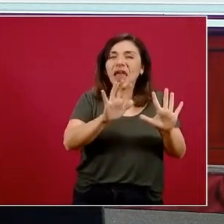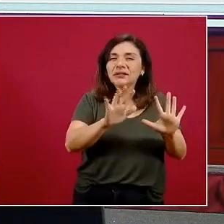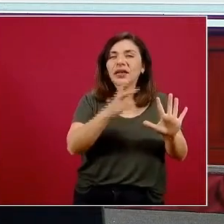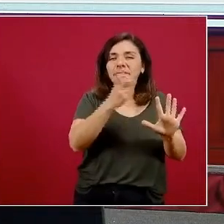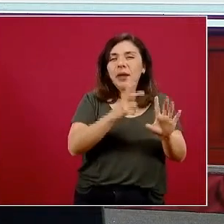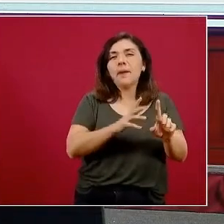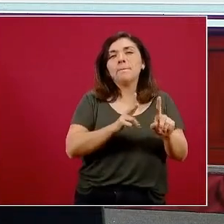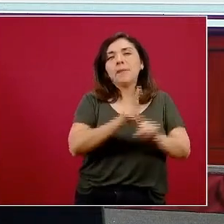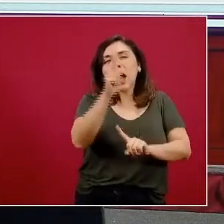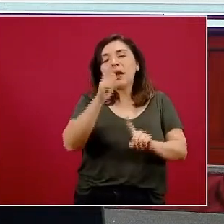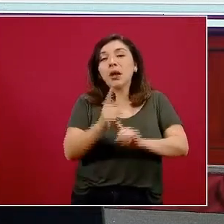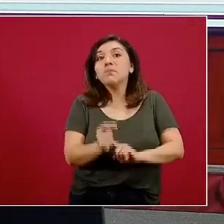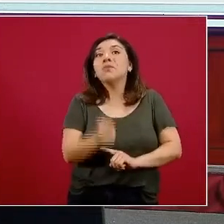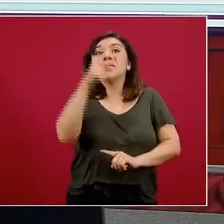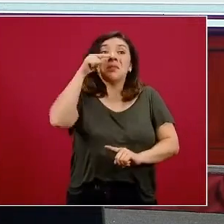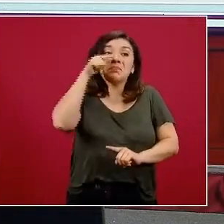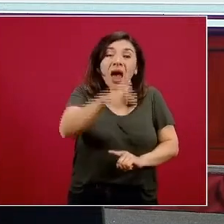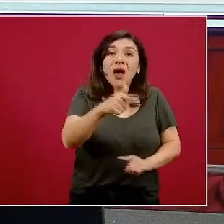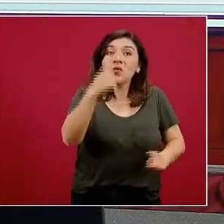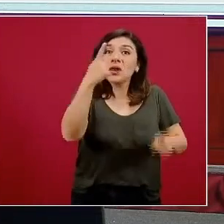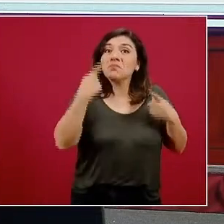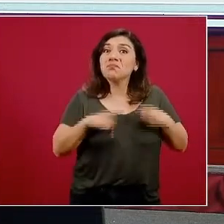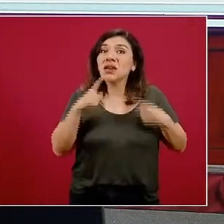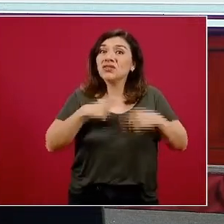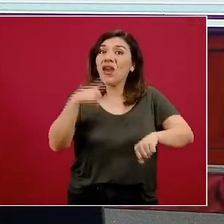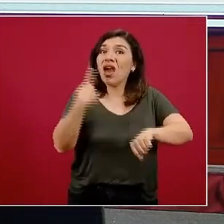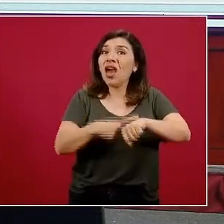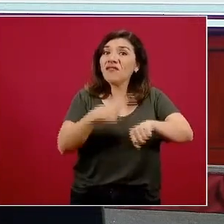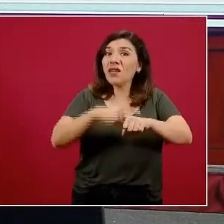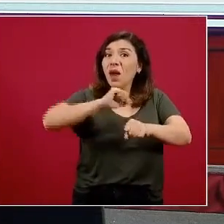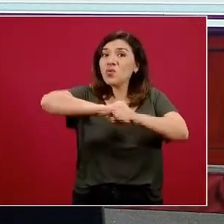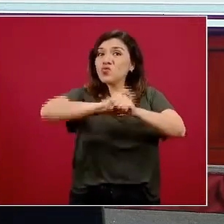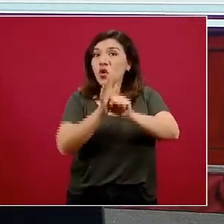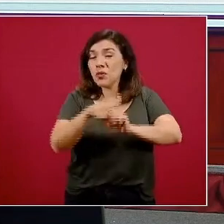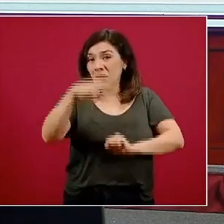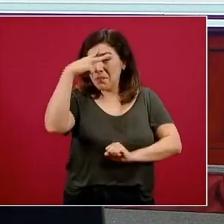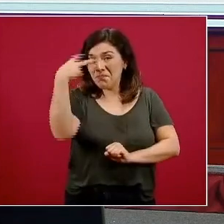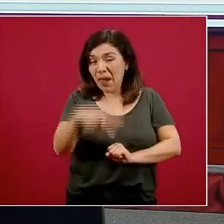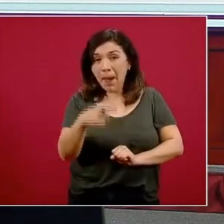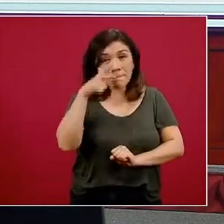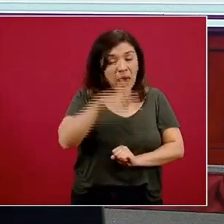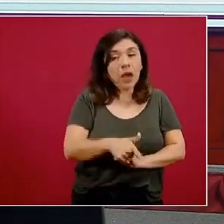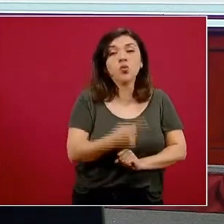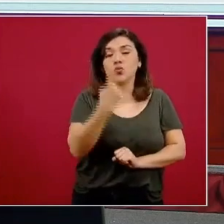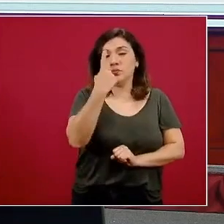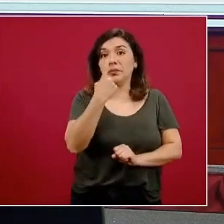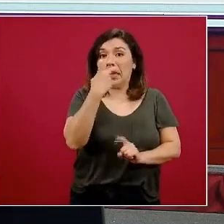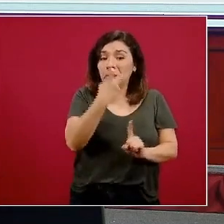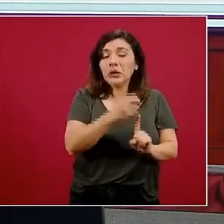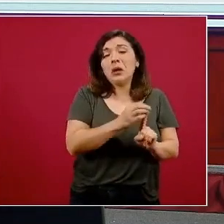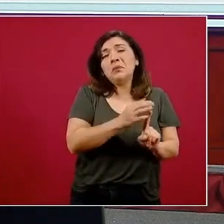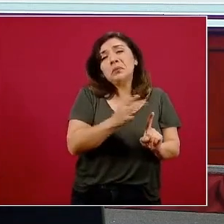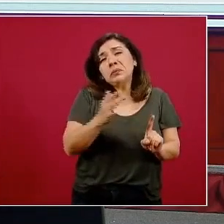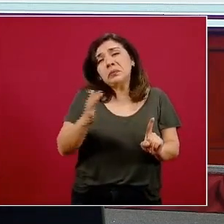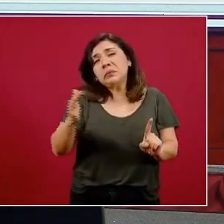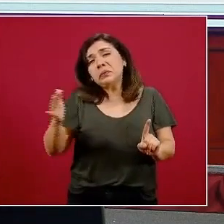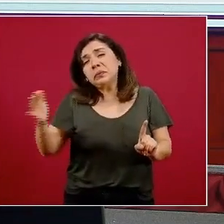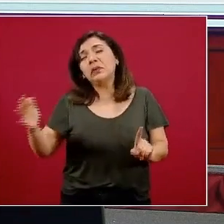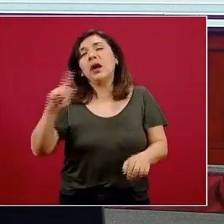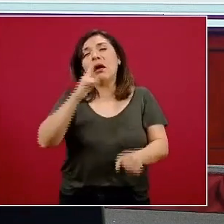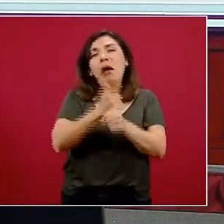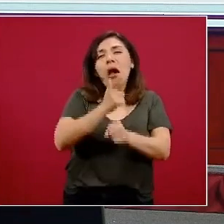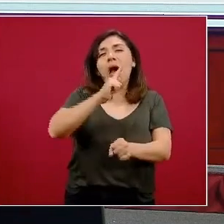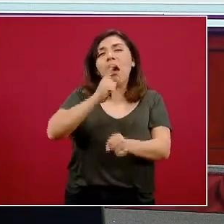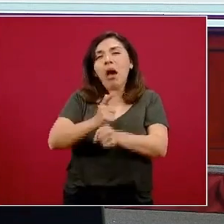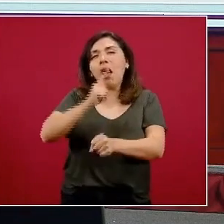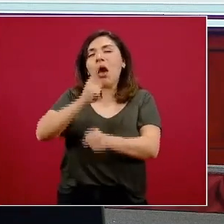cuando tuvimos el primer caso confirmado de COVID-19, y a partir de ahí empezábamos a